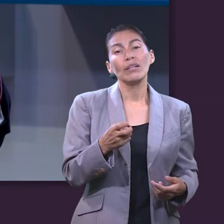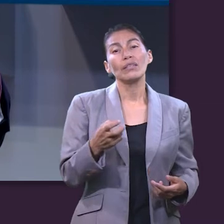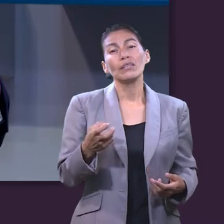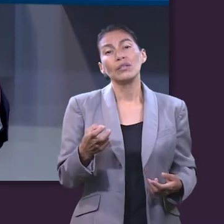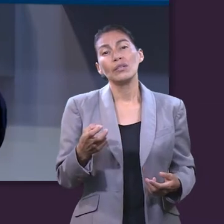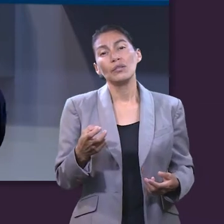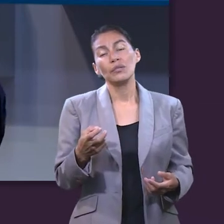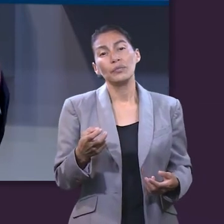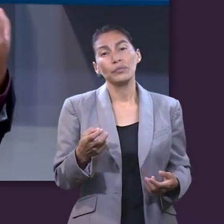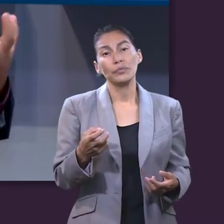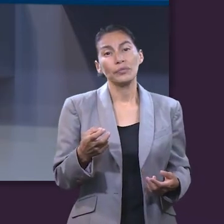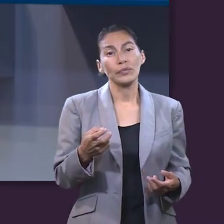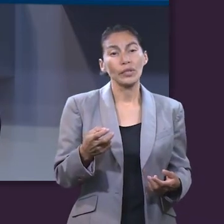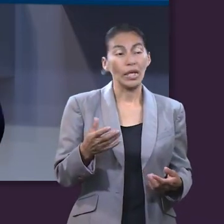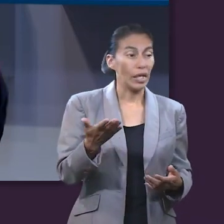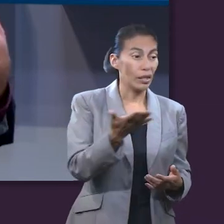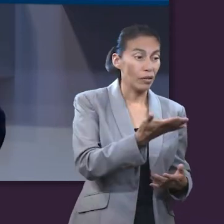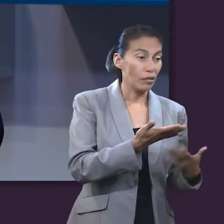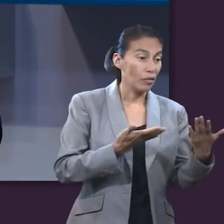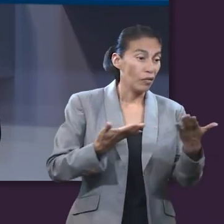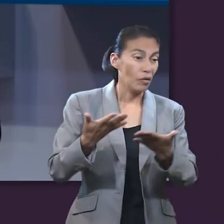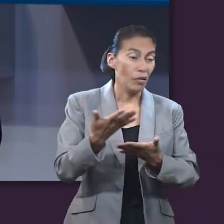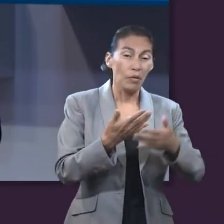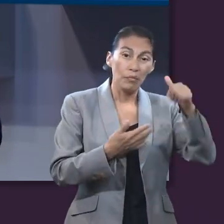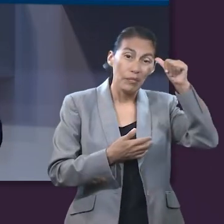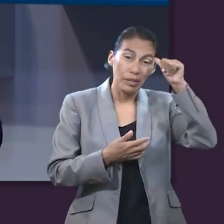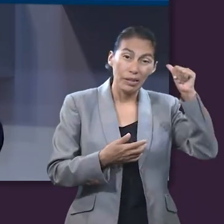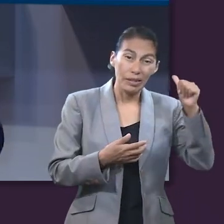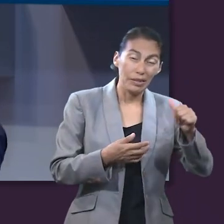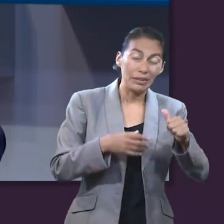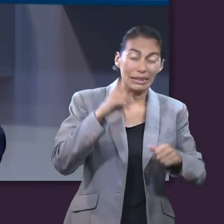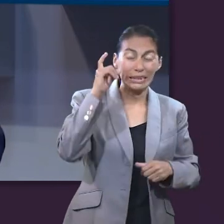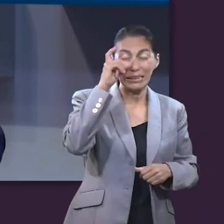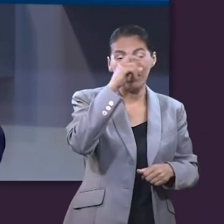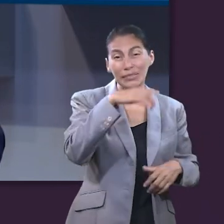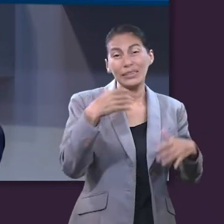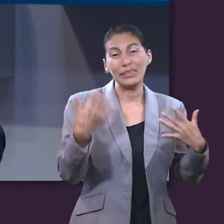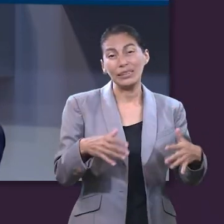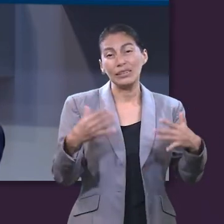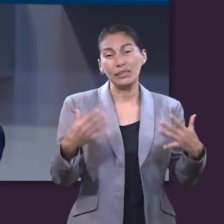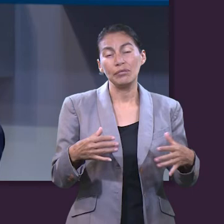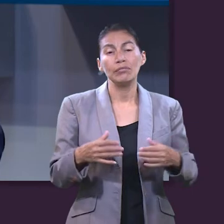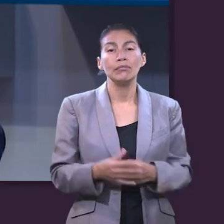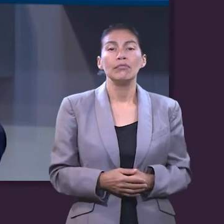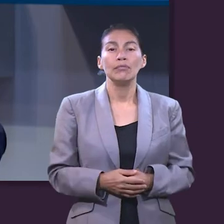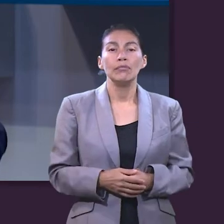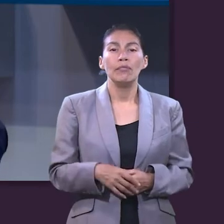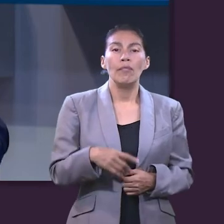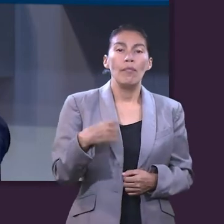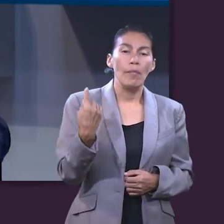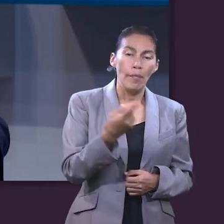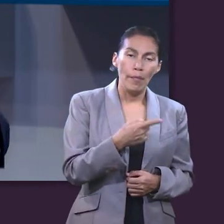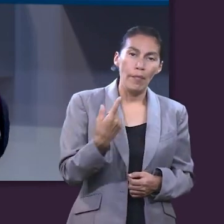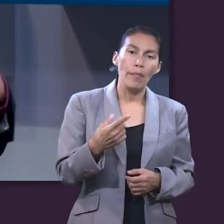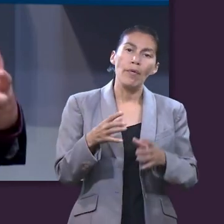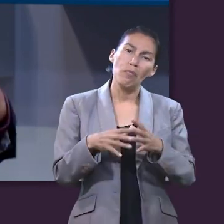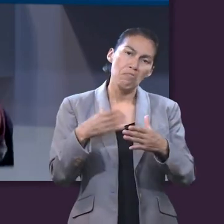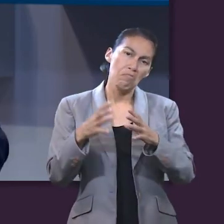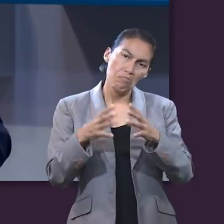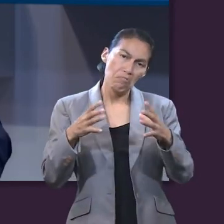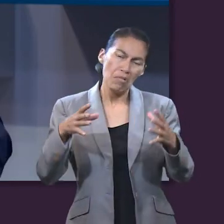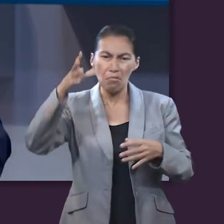era estar en convivencia o estar en el mismo contexto del pecado, ¿no? Y creo que